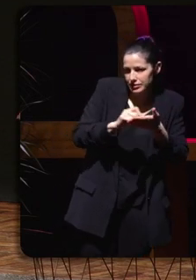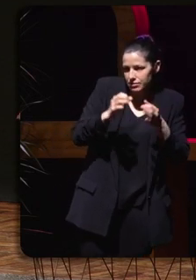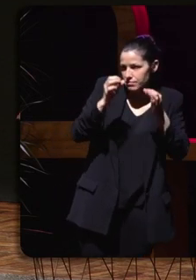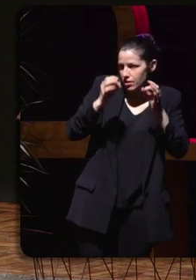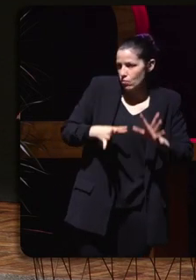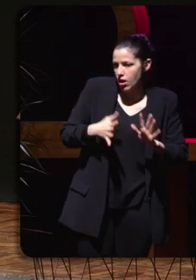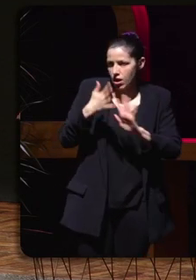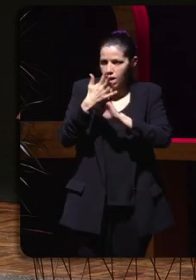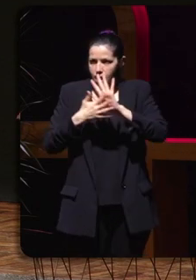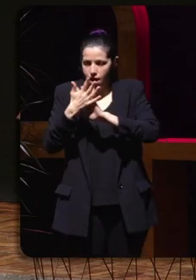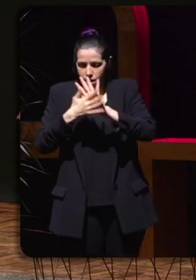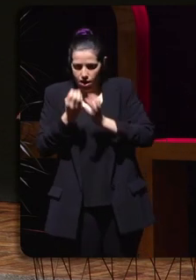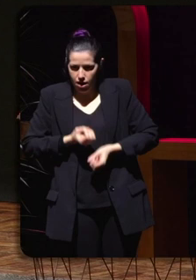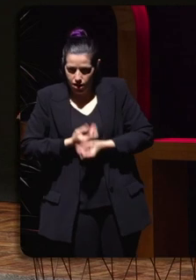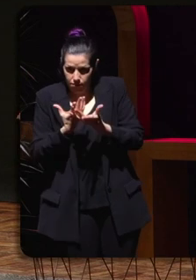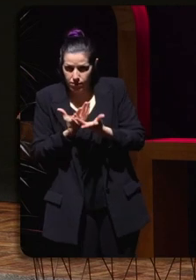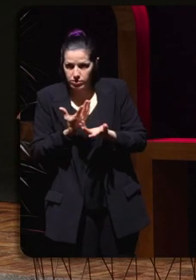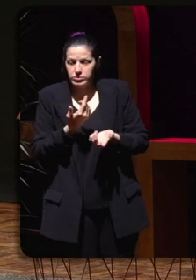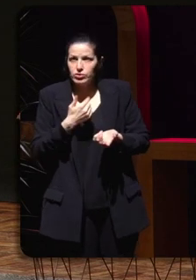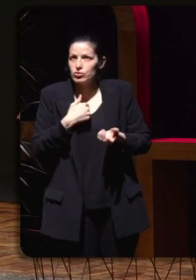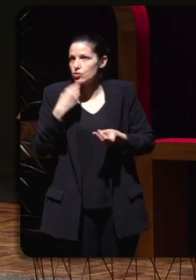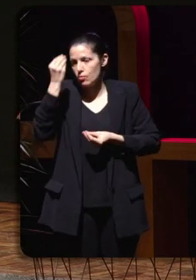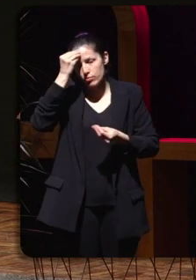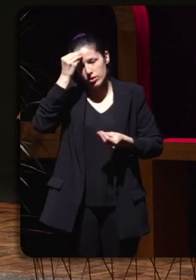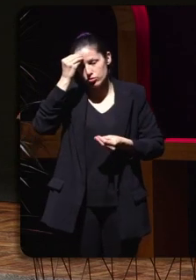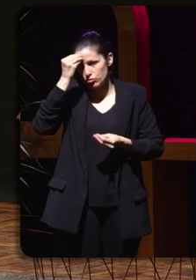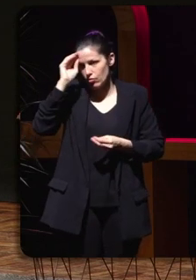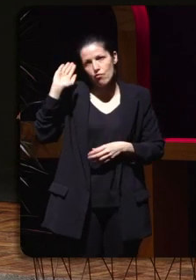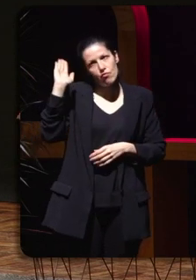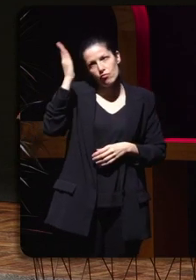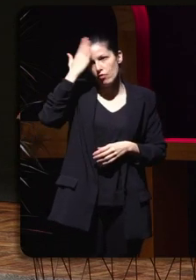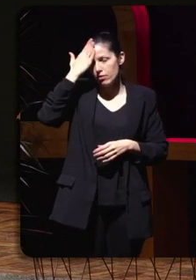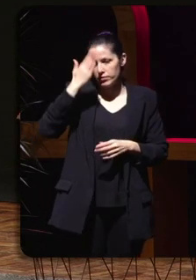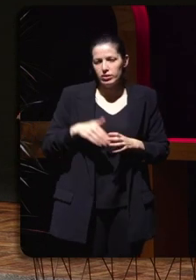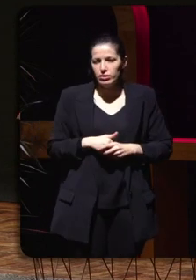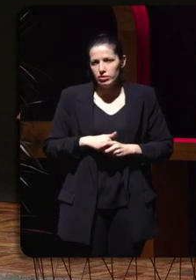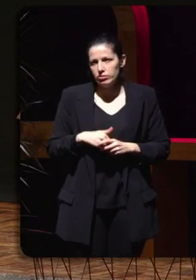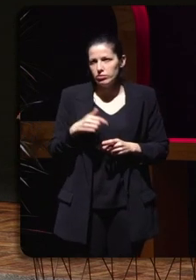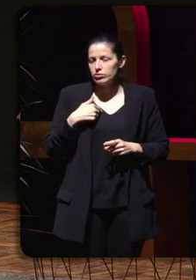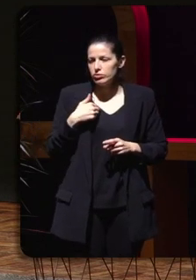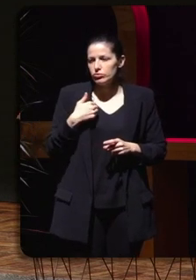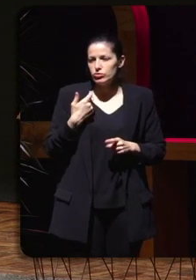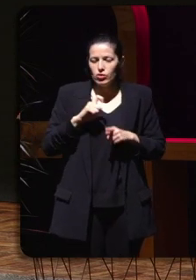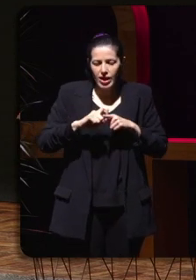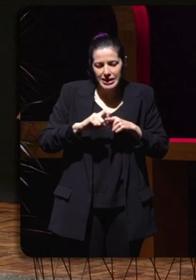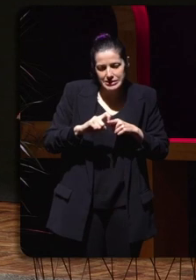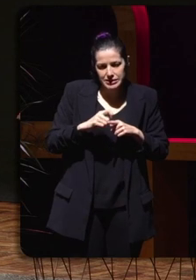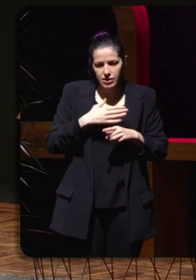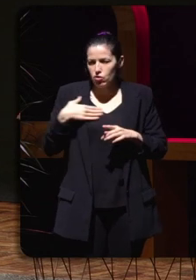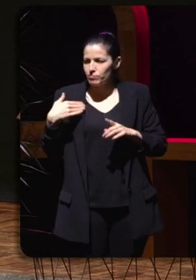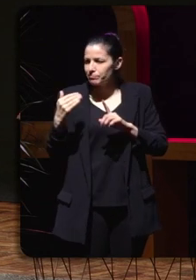aspiro a lograr el estilo que yo aspiro a lograr es un estilo